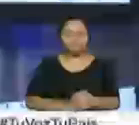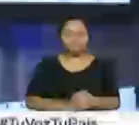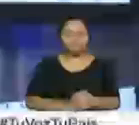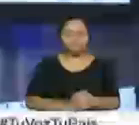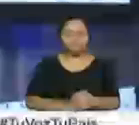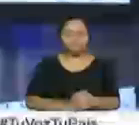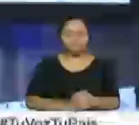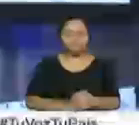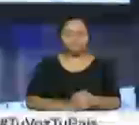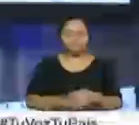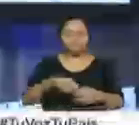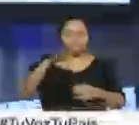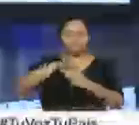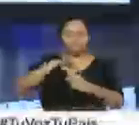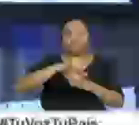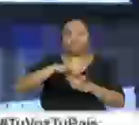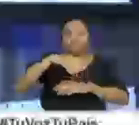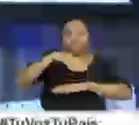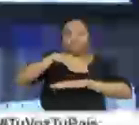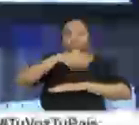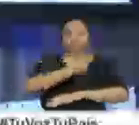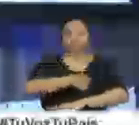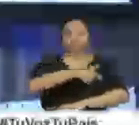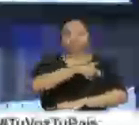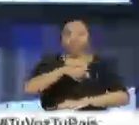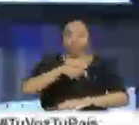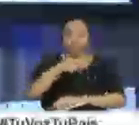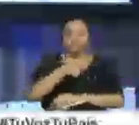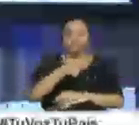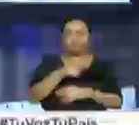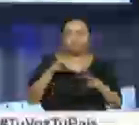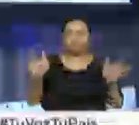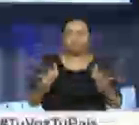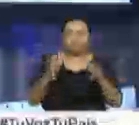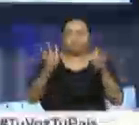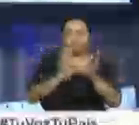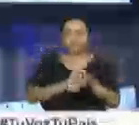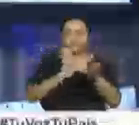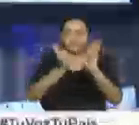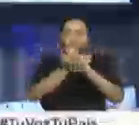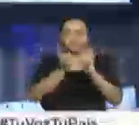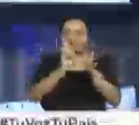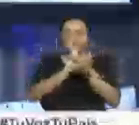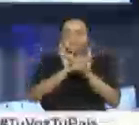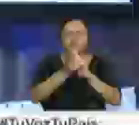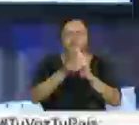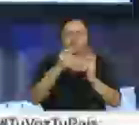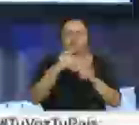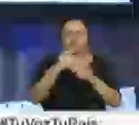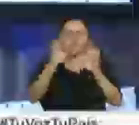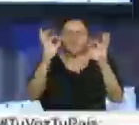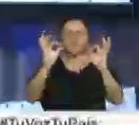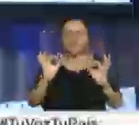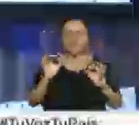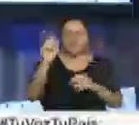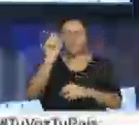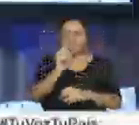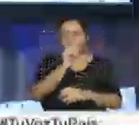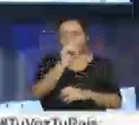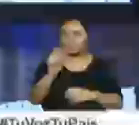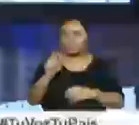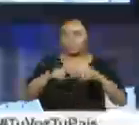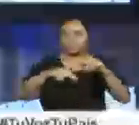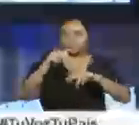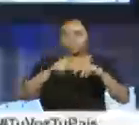Tras un referéndum en Suiza, se decidió promover las energías renovables y prohibir la construcción de nuevas